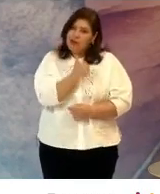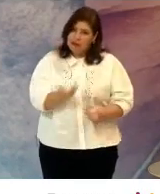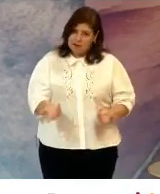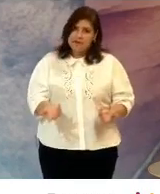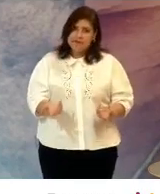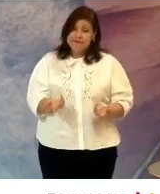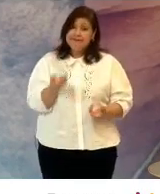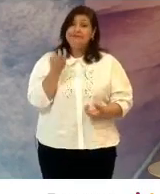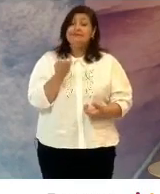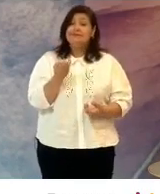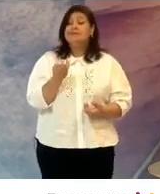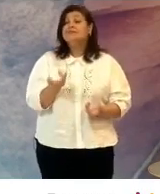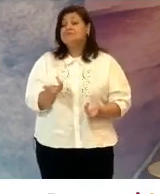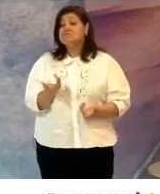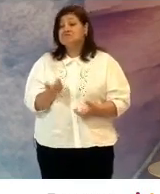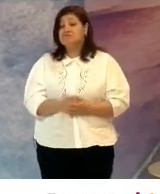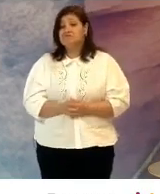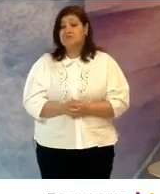Entonces,